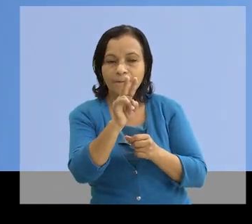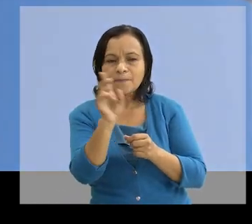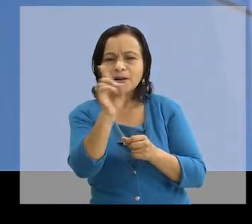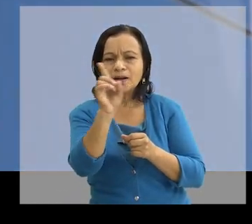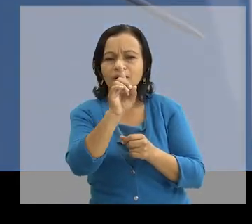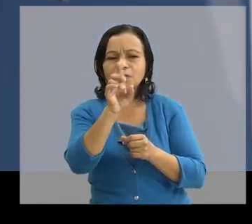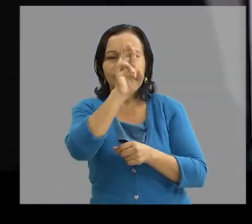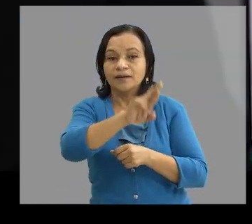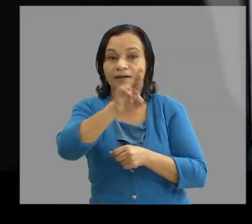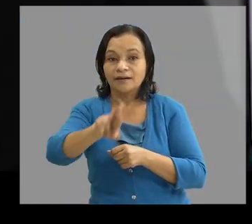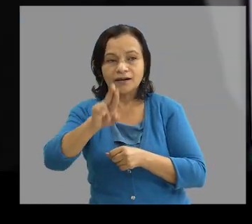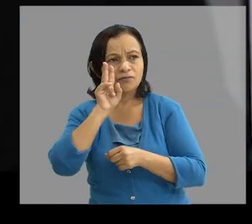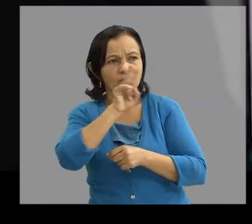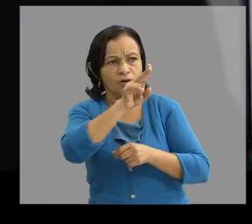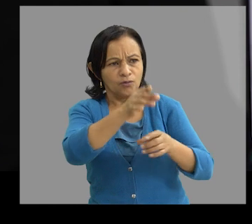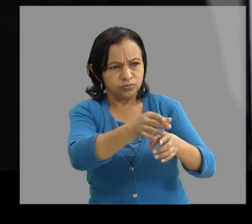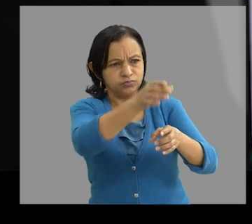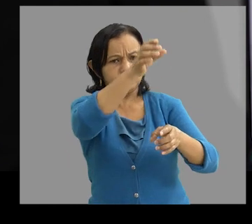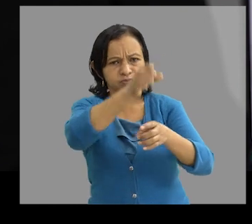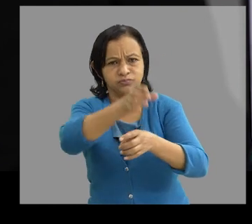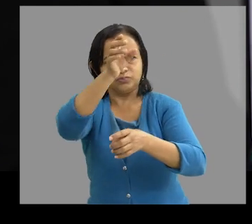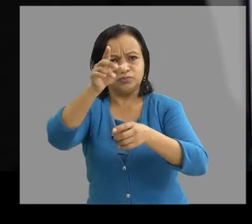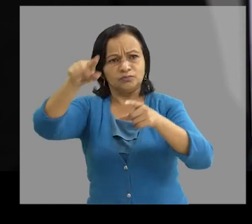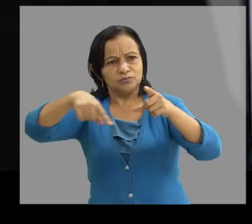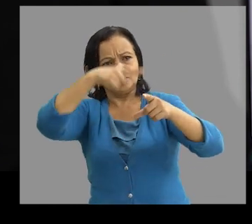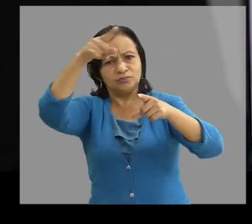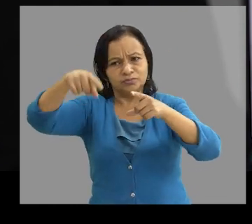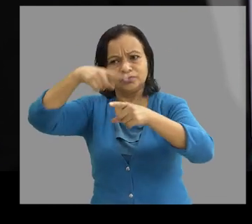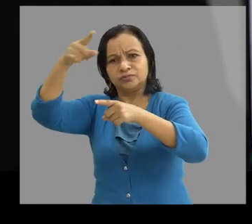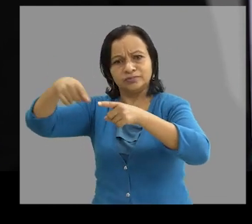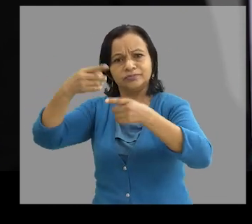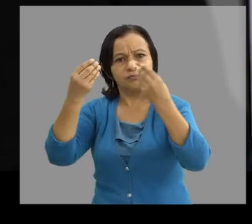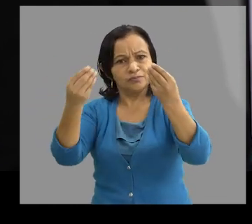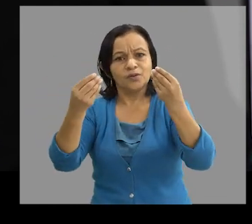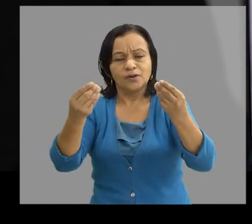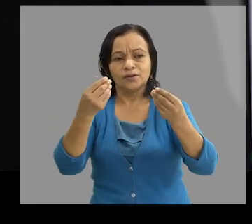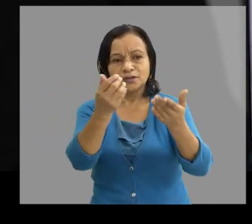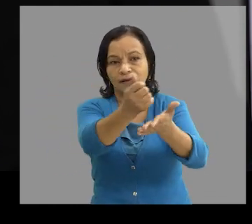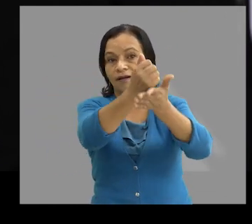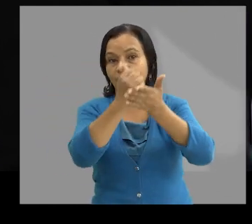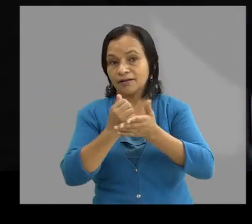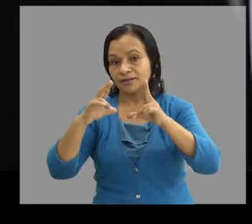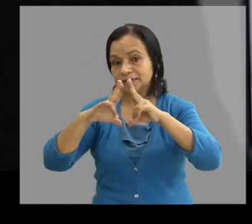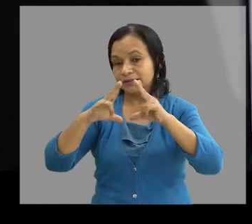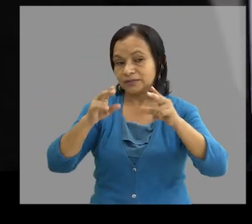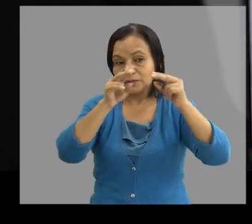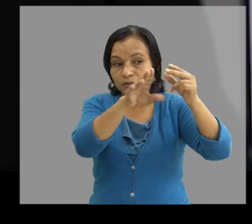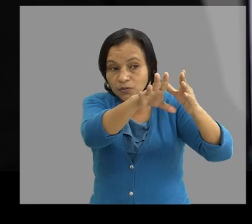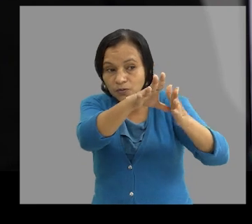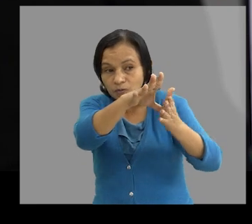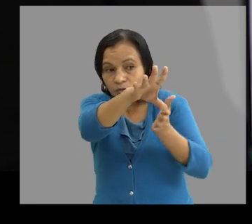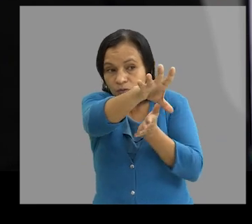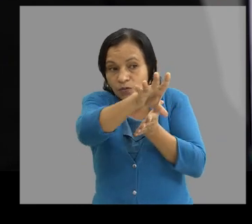eólico que se tiene en Rivas Es un proyecto que se está ahora actualmente expandiendo Porque nos ayuda de hecho a lo que son las energías